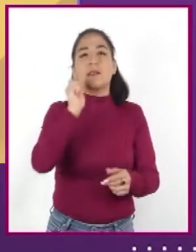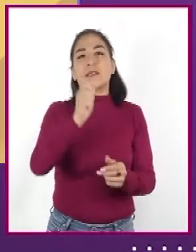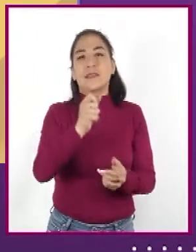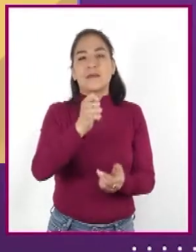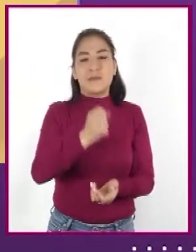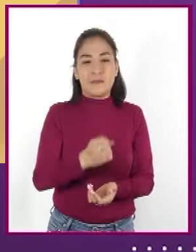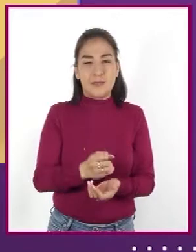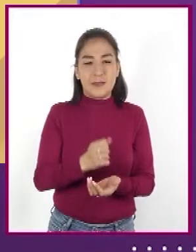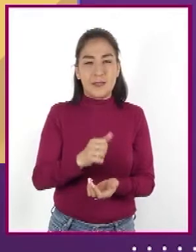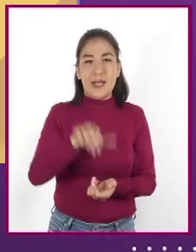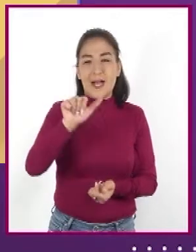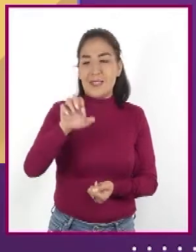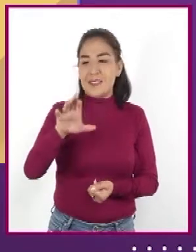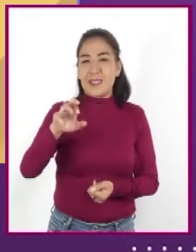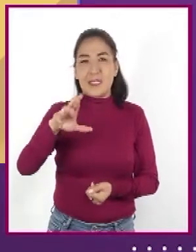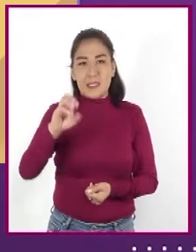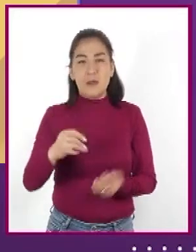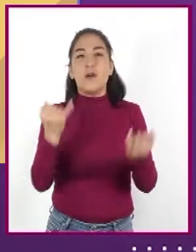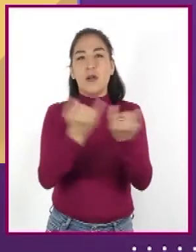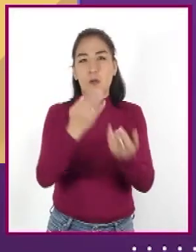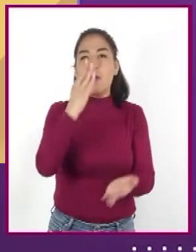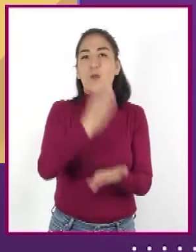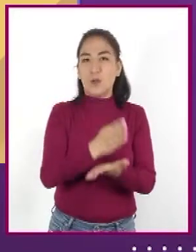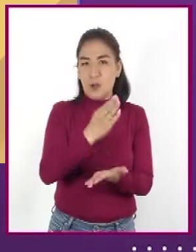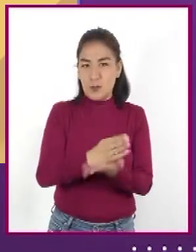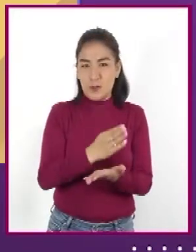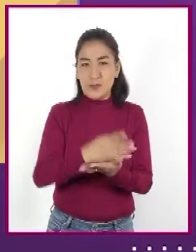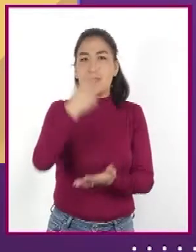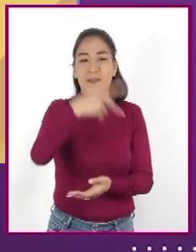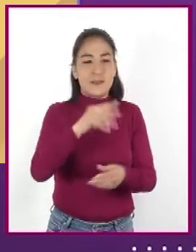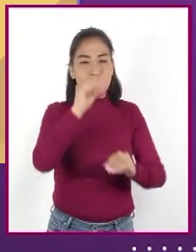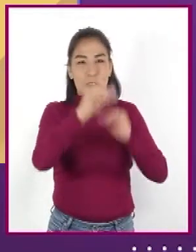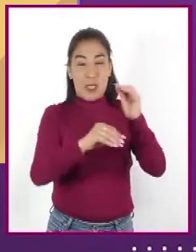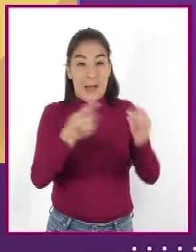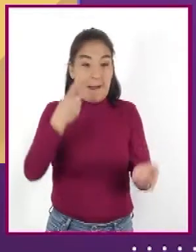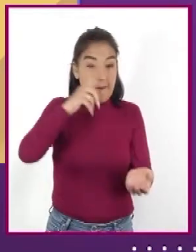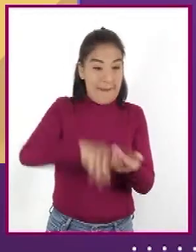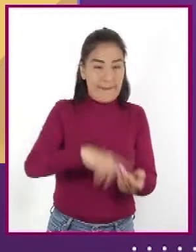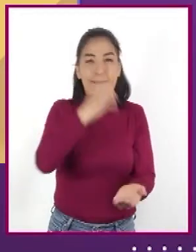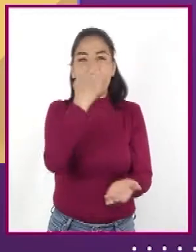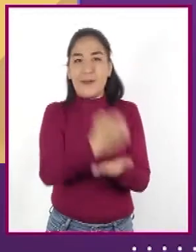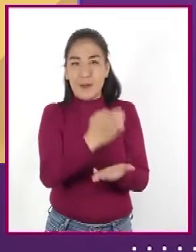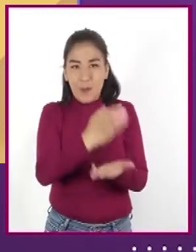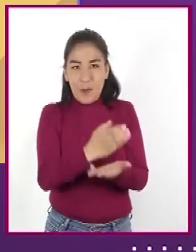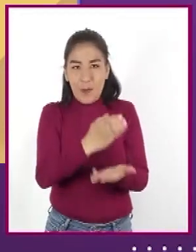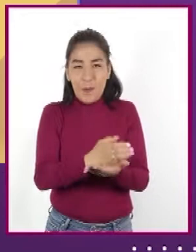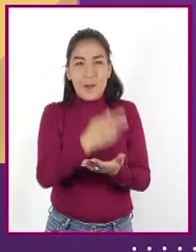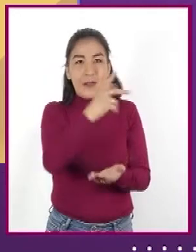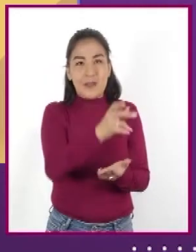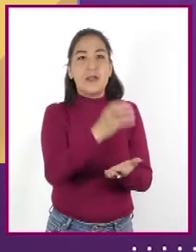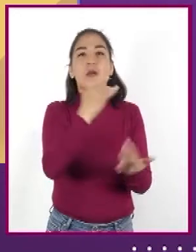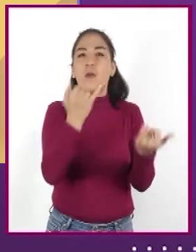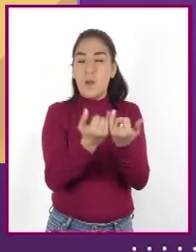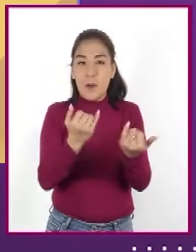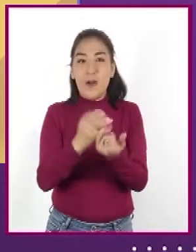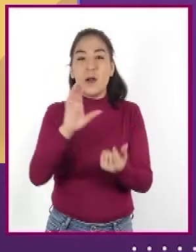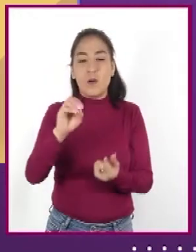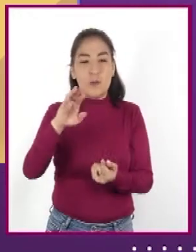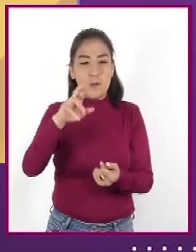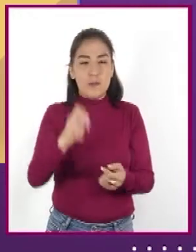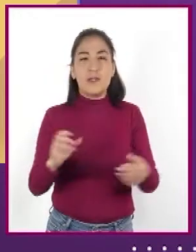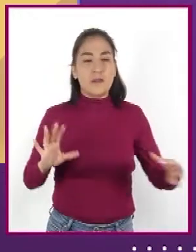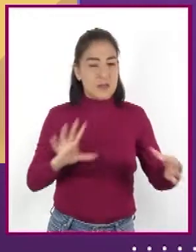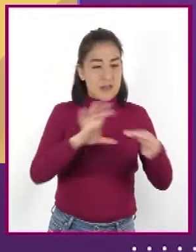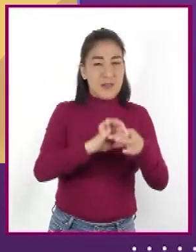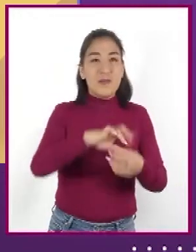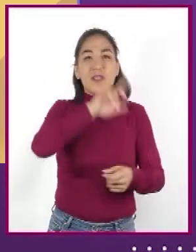pero la recubre un baño de bronce. El bronce contiene cobre, el cual, al estar expuestos a factores externos, se